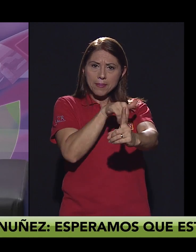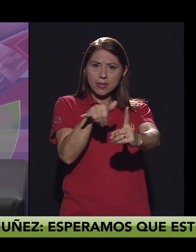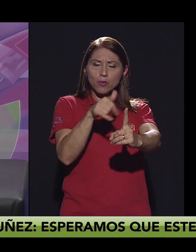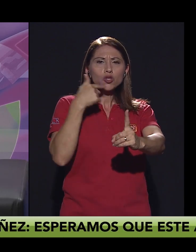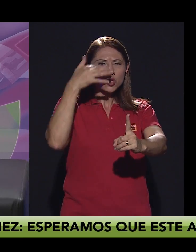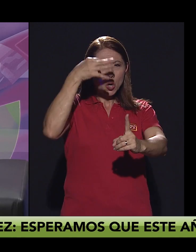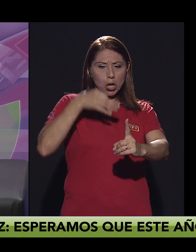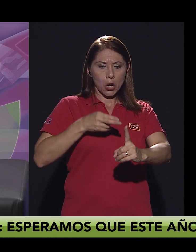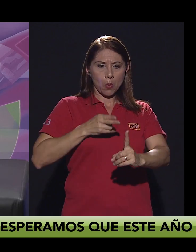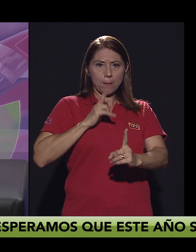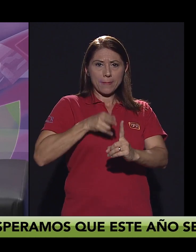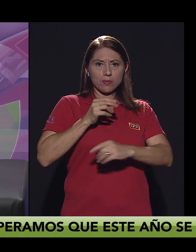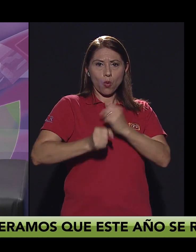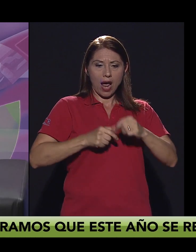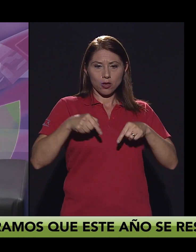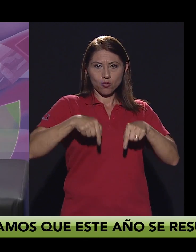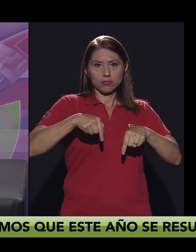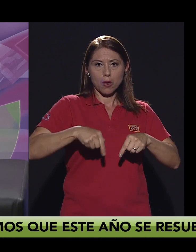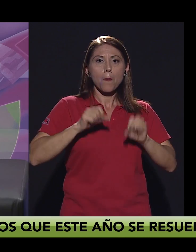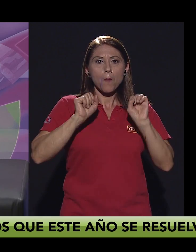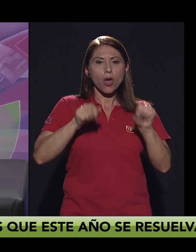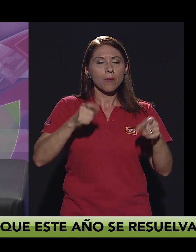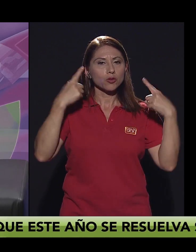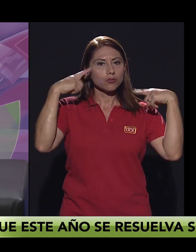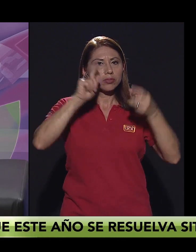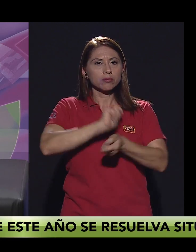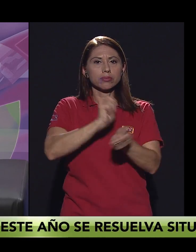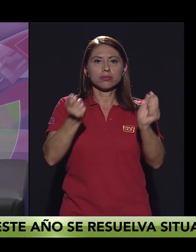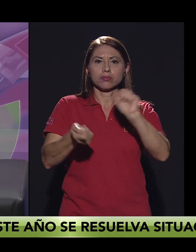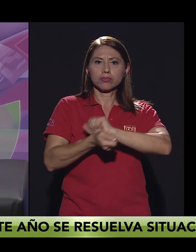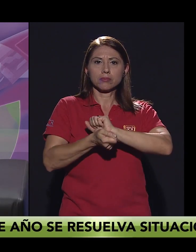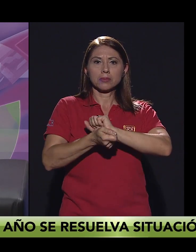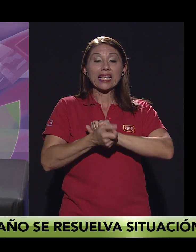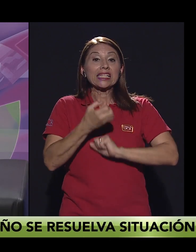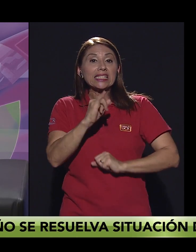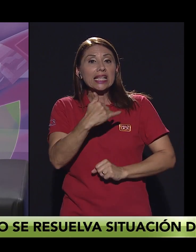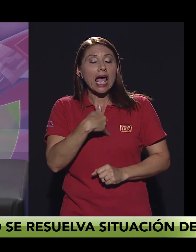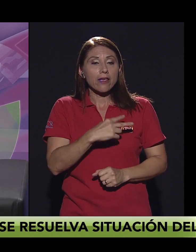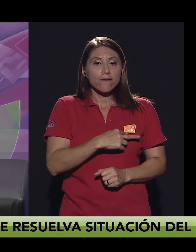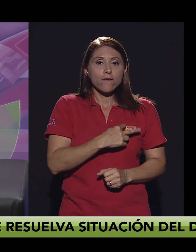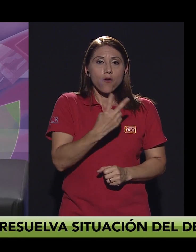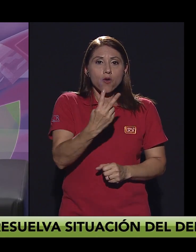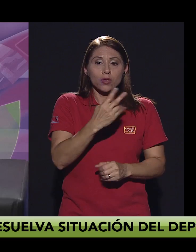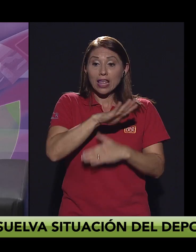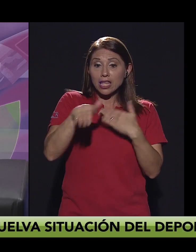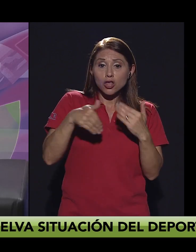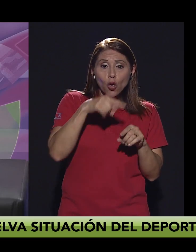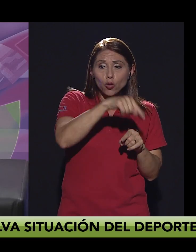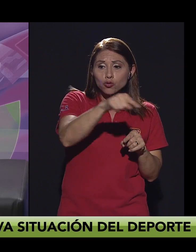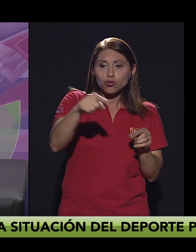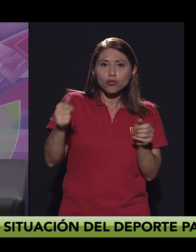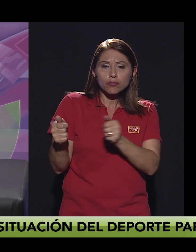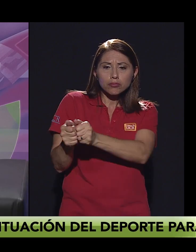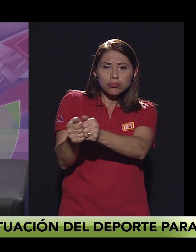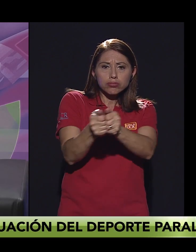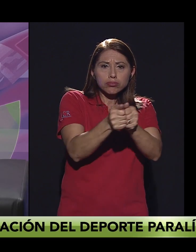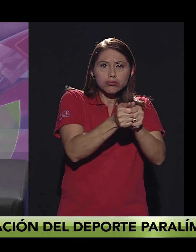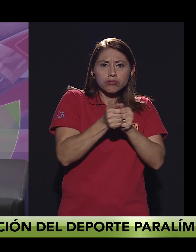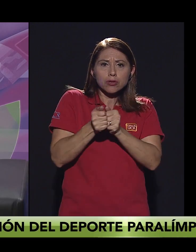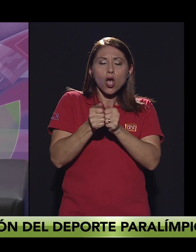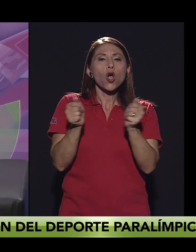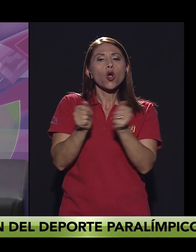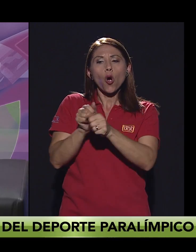a ir, yo creo que este mismo año podemos sacar esa modificación, porque habiendo voluntad y unión de todas las partes y con